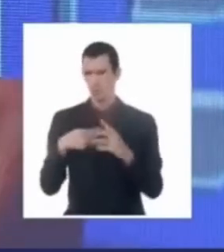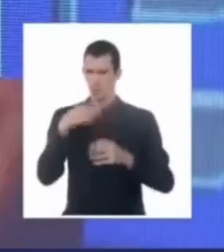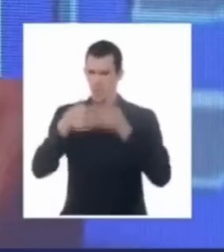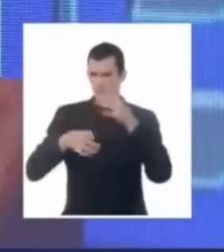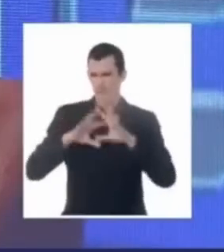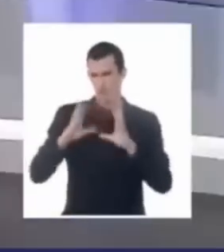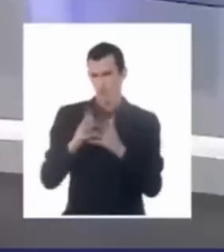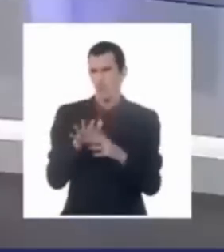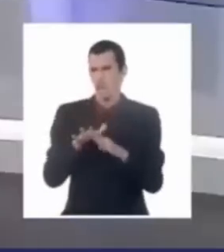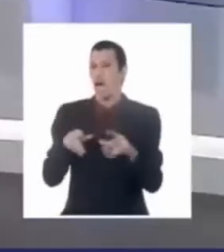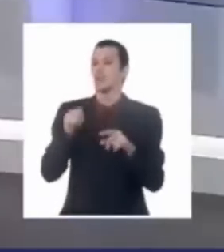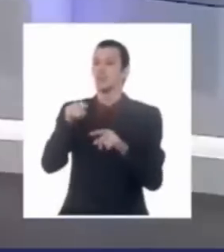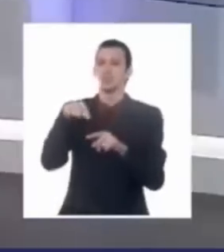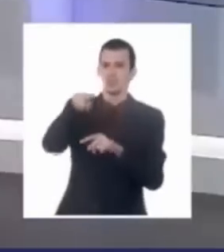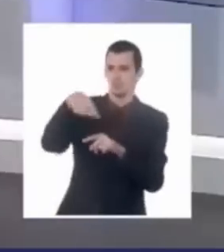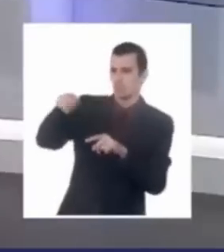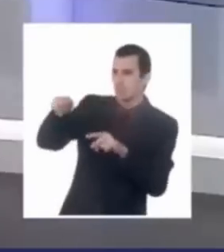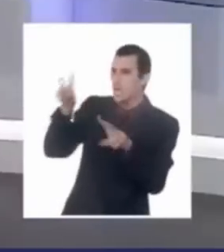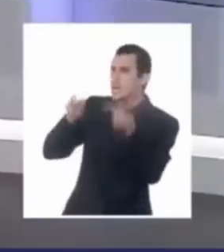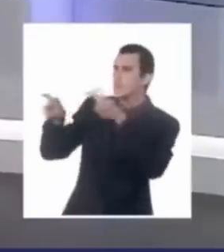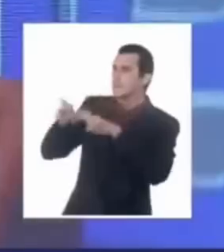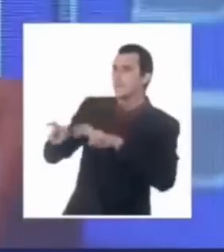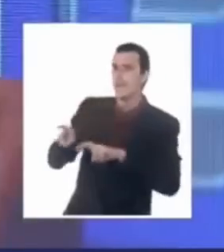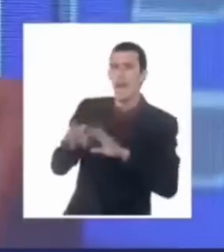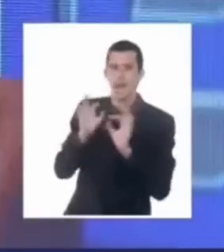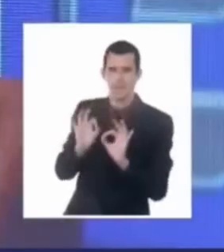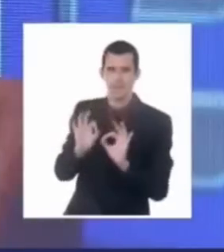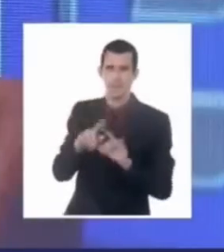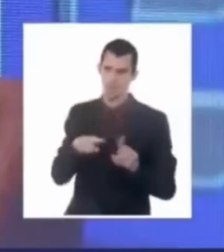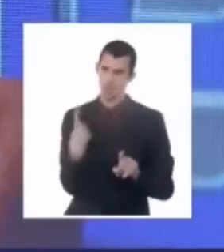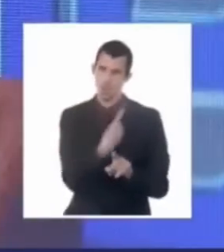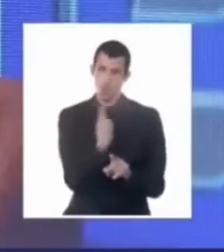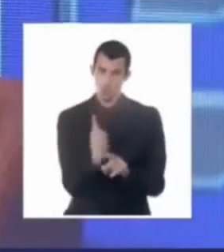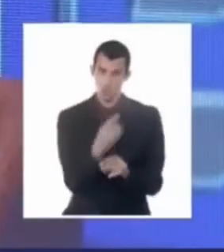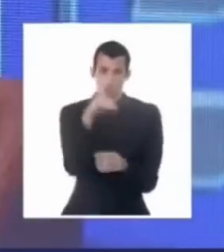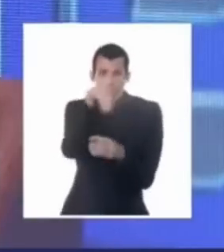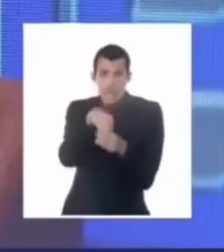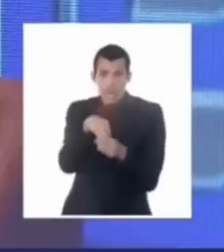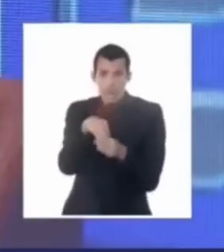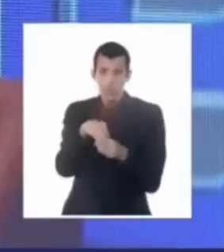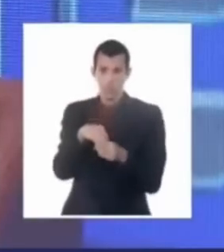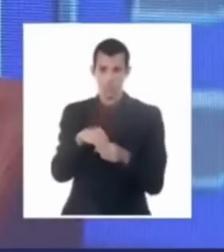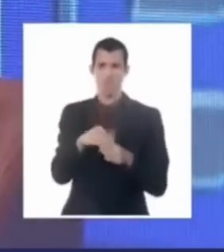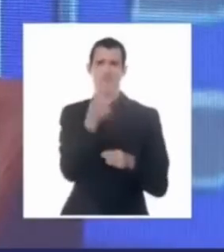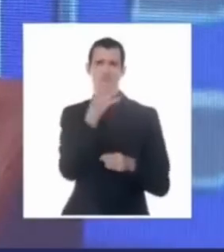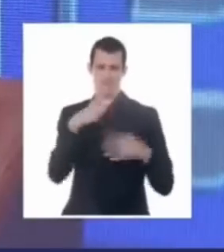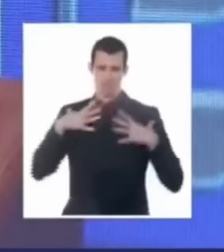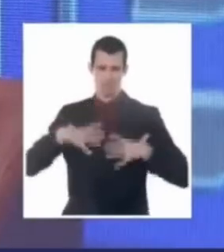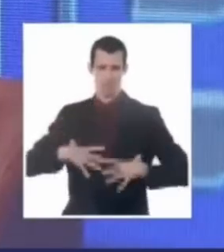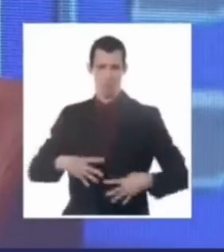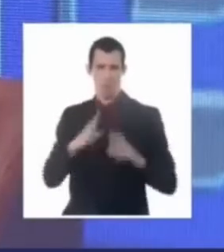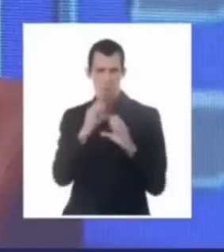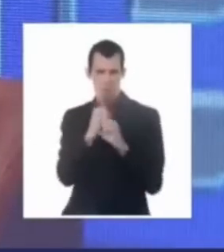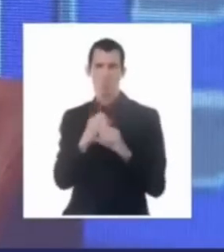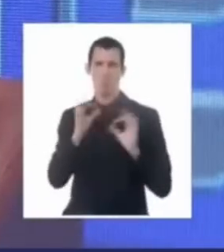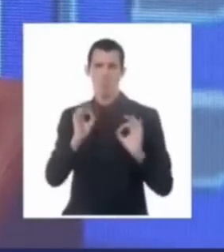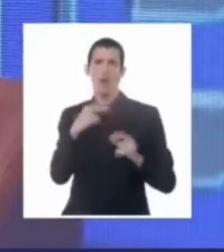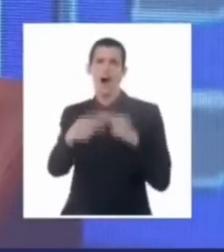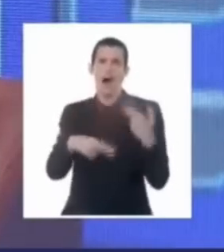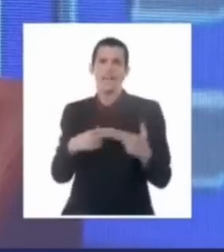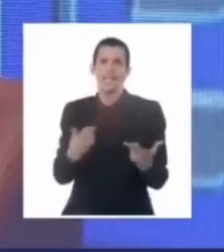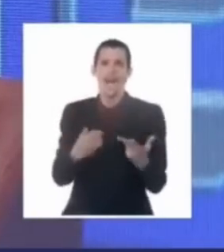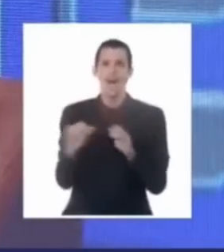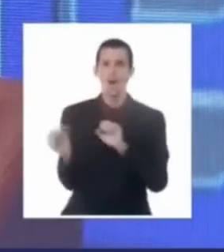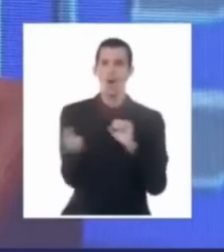investigación claro de todos los que participan todos los que participan O sea asumimos la dirección de la investigación pero a su vez